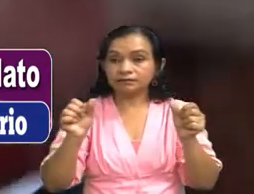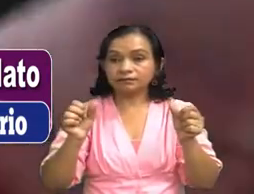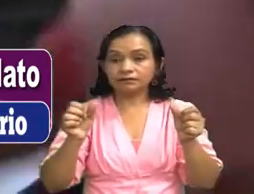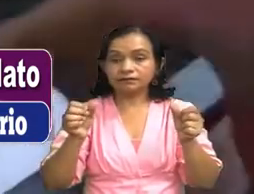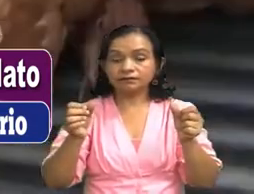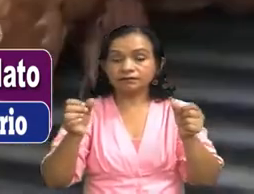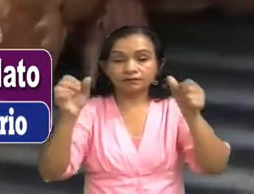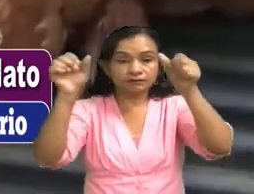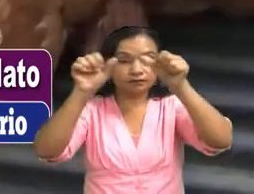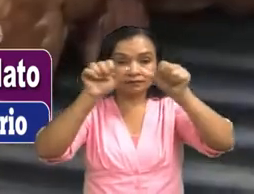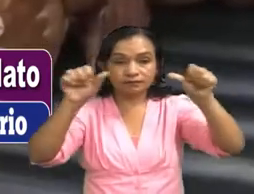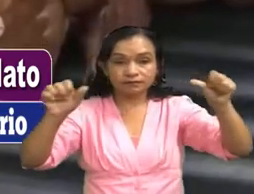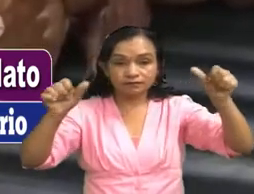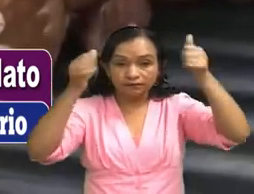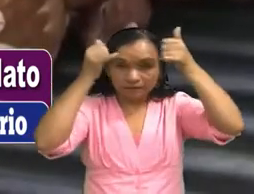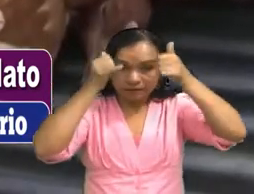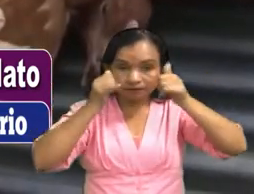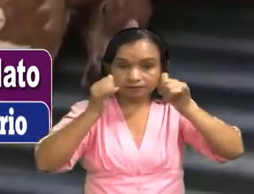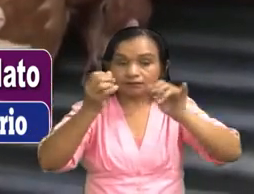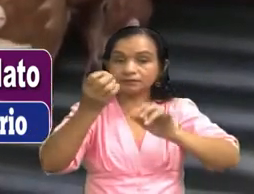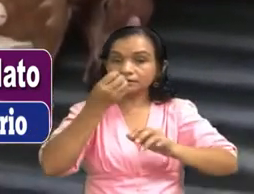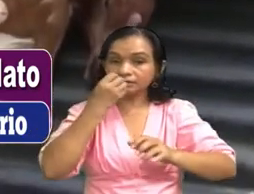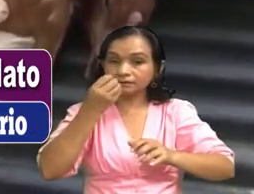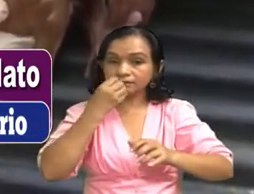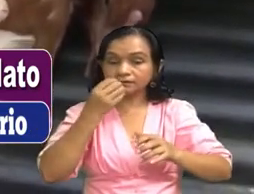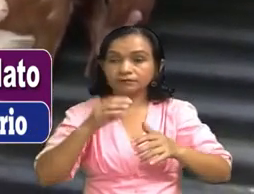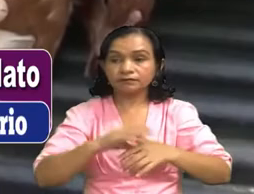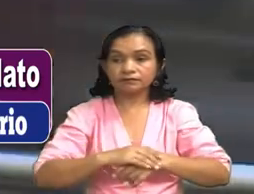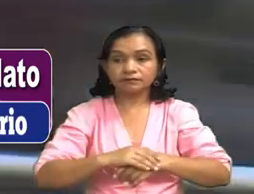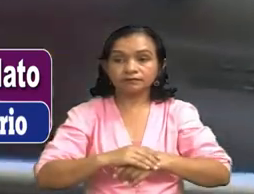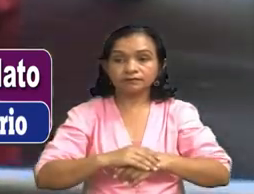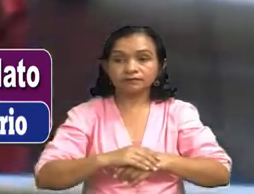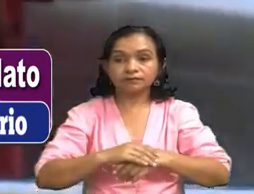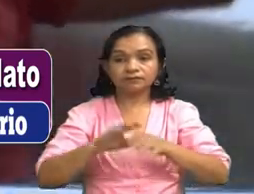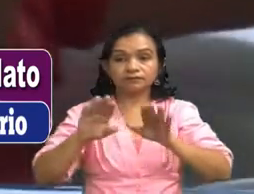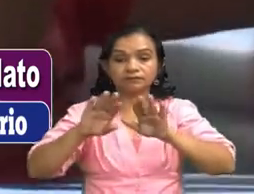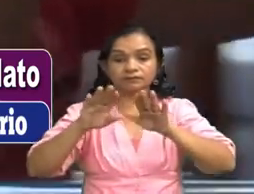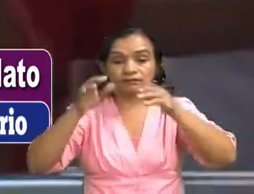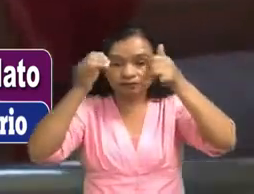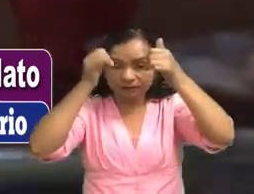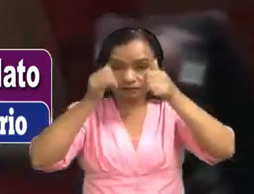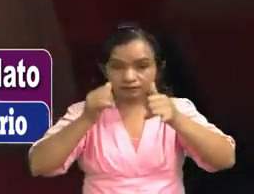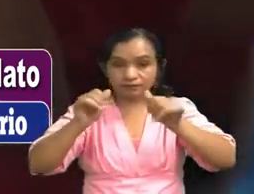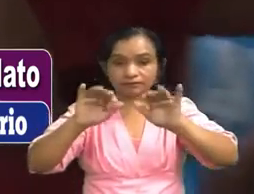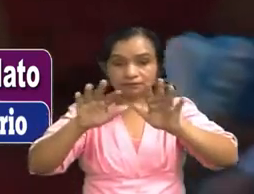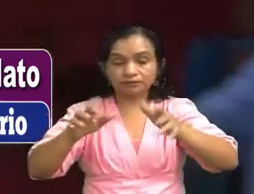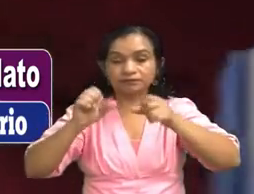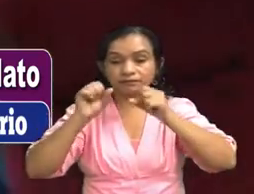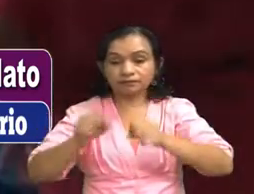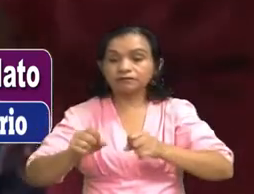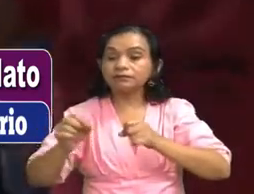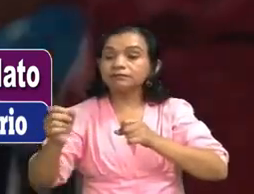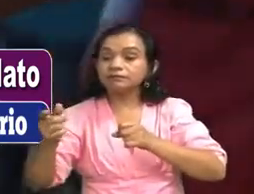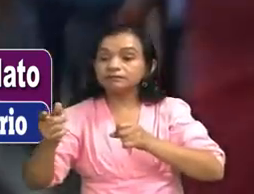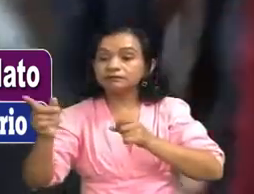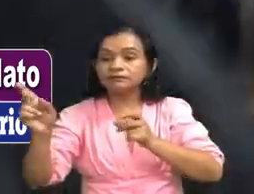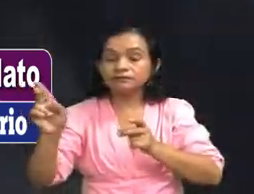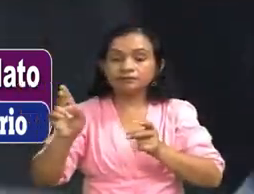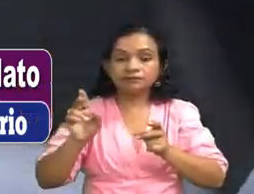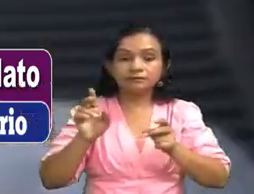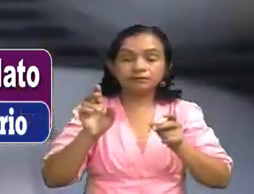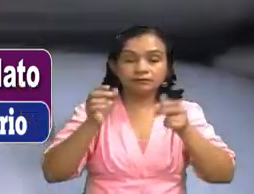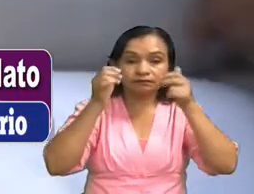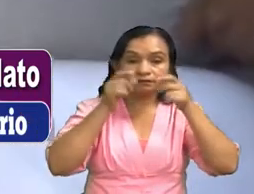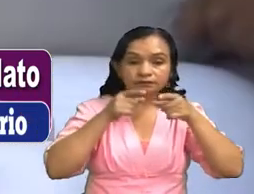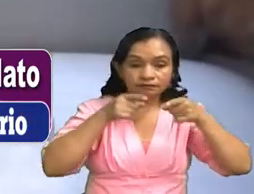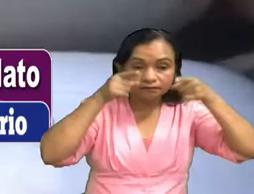alimentación tiene también celo, la vaca. Okay. Va a poder salir preñada. Un animal a que no